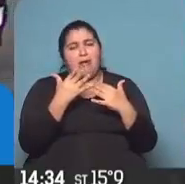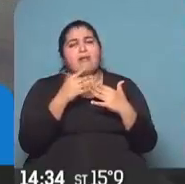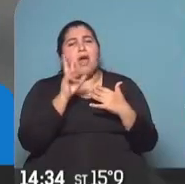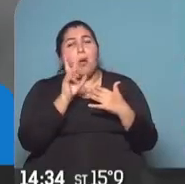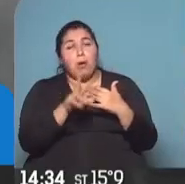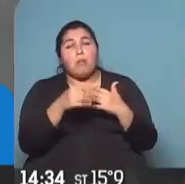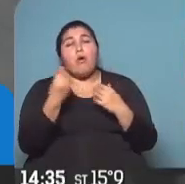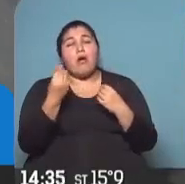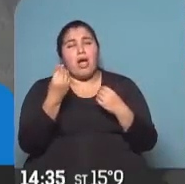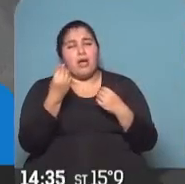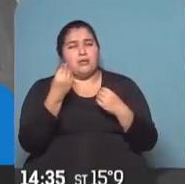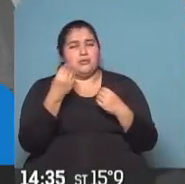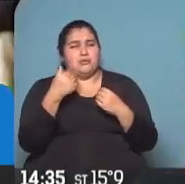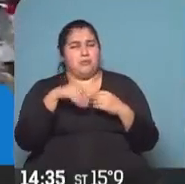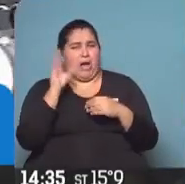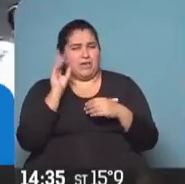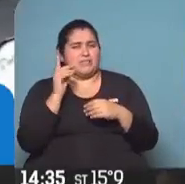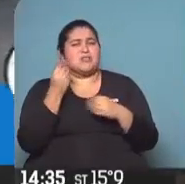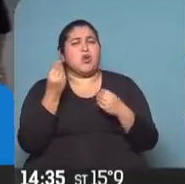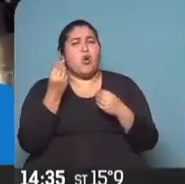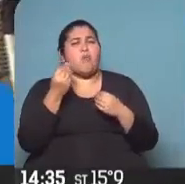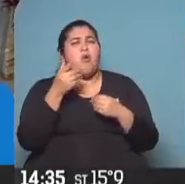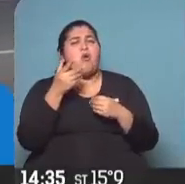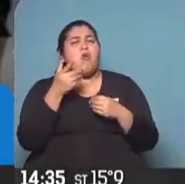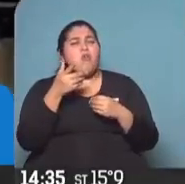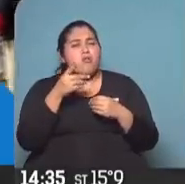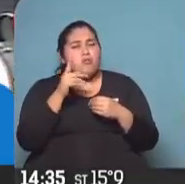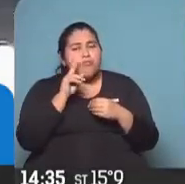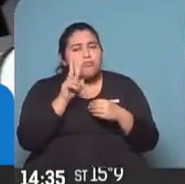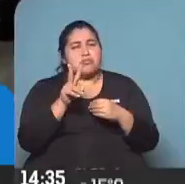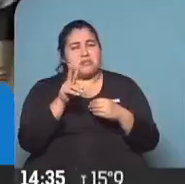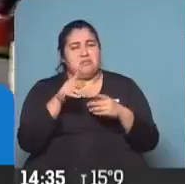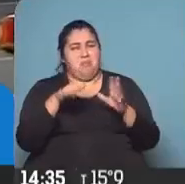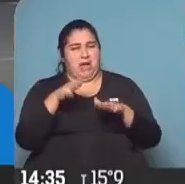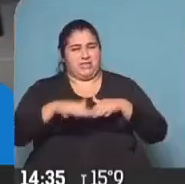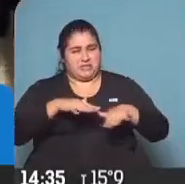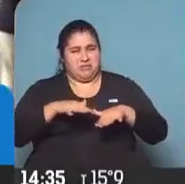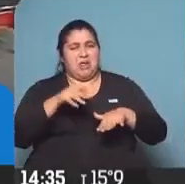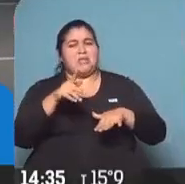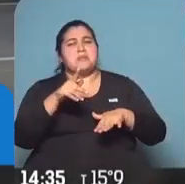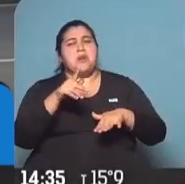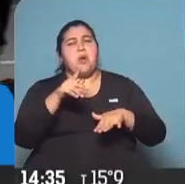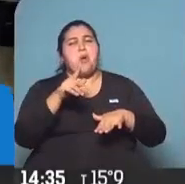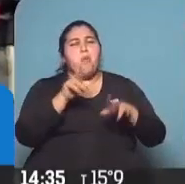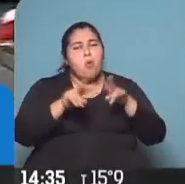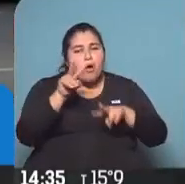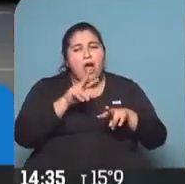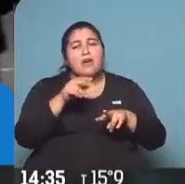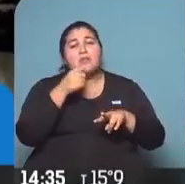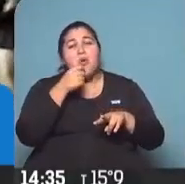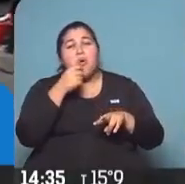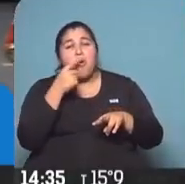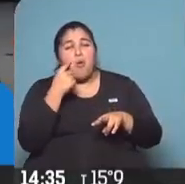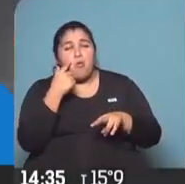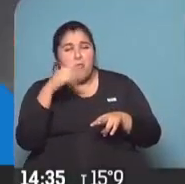camión cámara hiperbárica en forma remota zona de sistemas de museo con dos usos dos nadadores de rescate